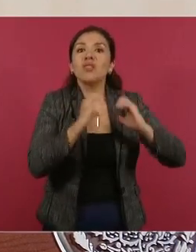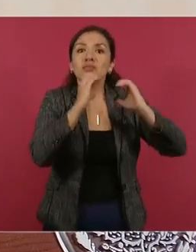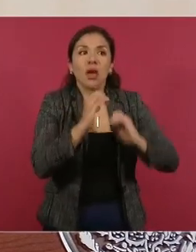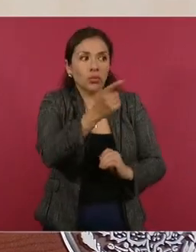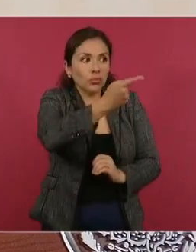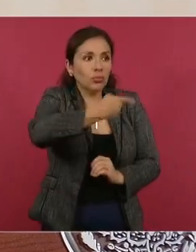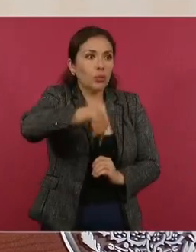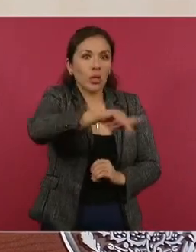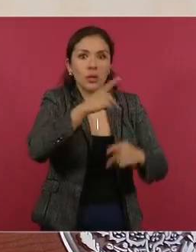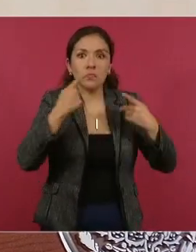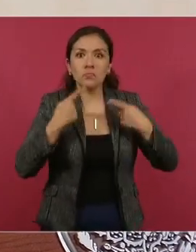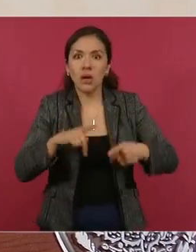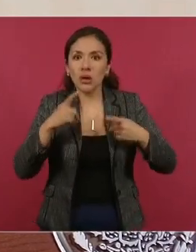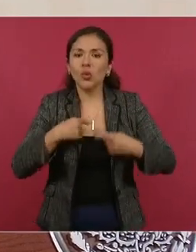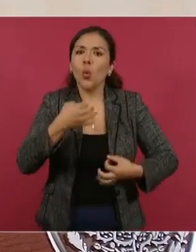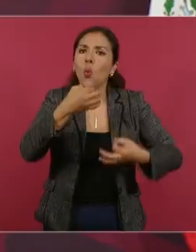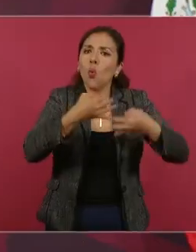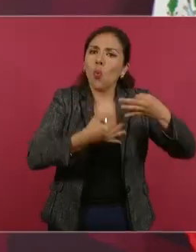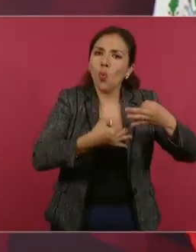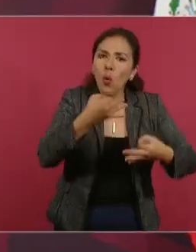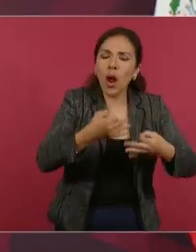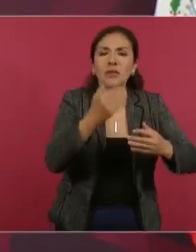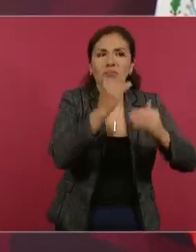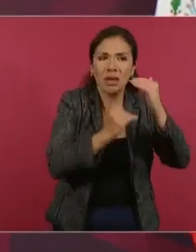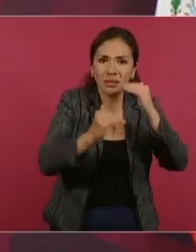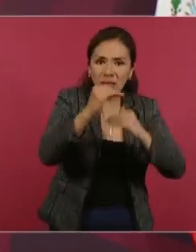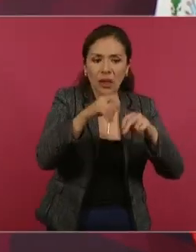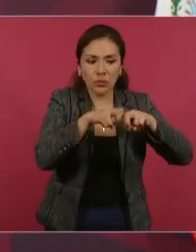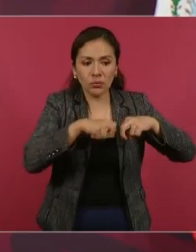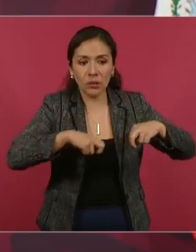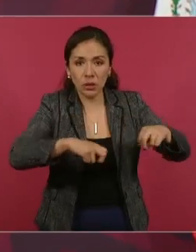comportamiento de jueces, magistrados y ministros.